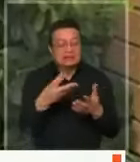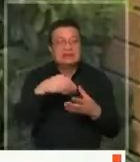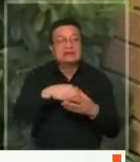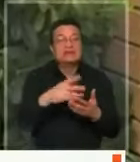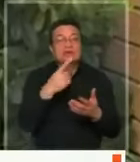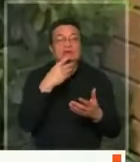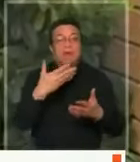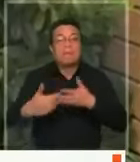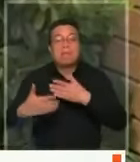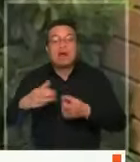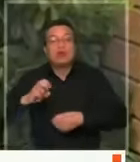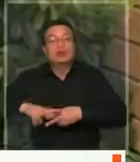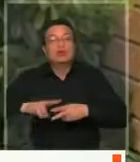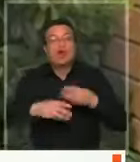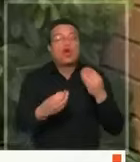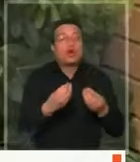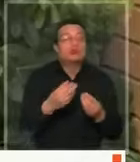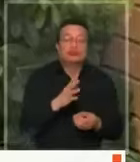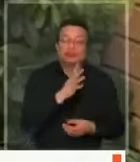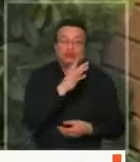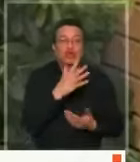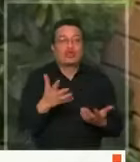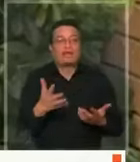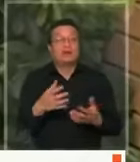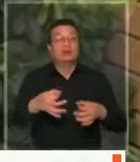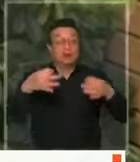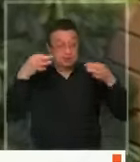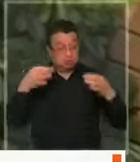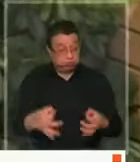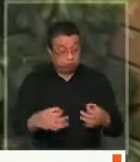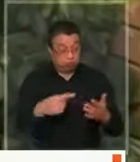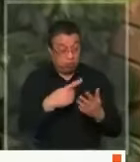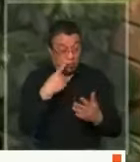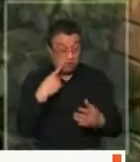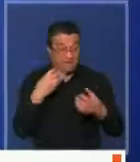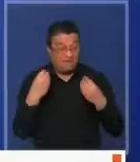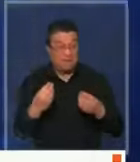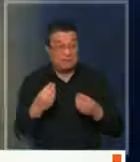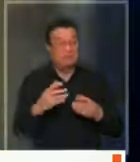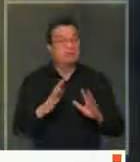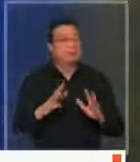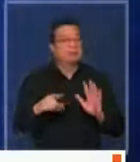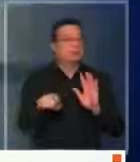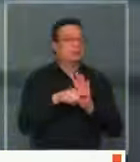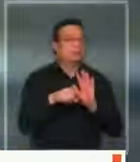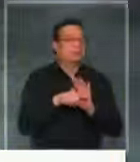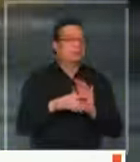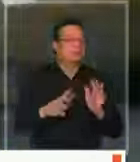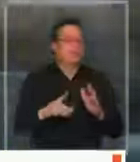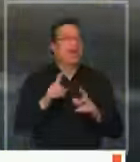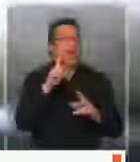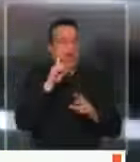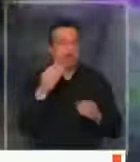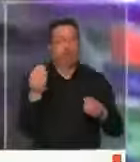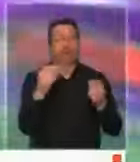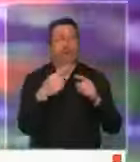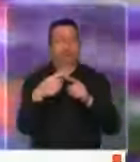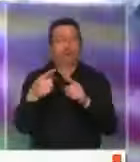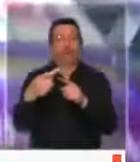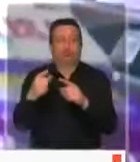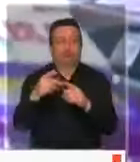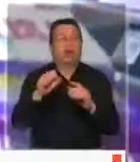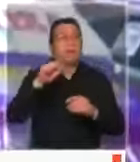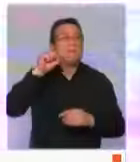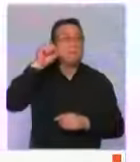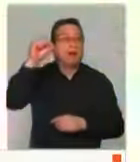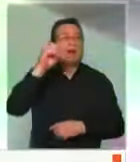es su manufactura, por lo tanto la eficacia probablemente sea escasa. Hay varias fórmulas en el mercado y predominan las